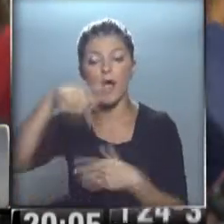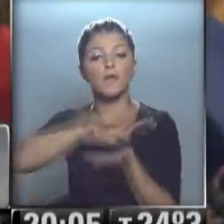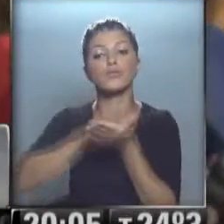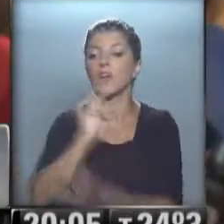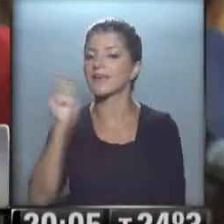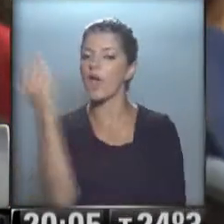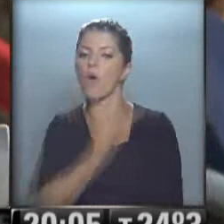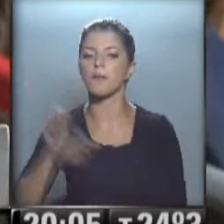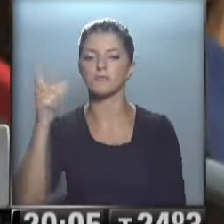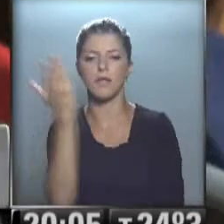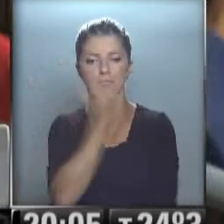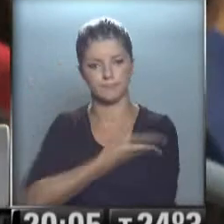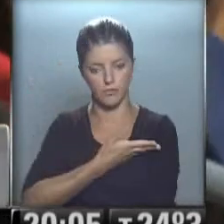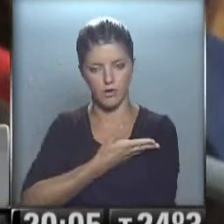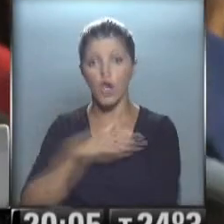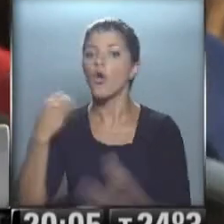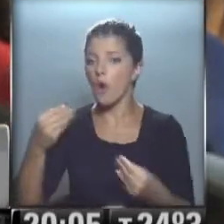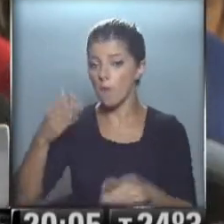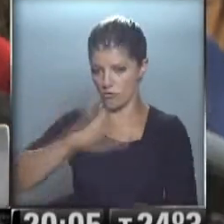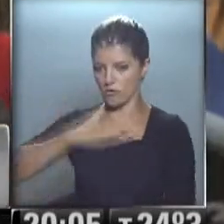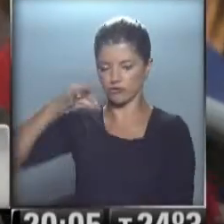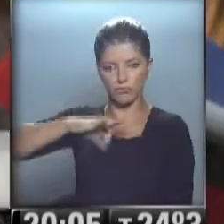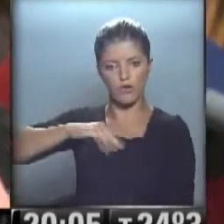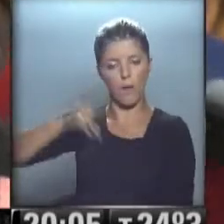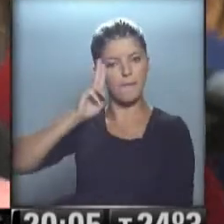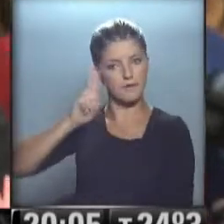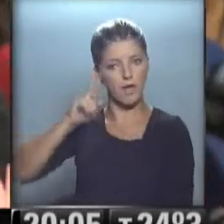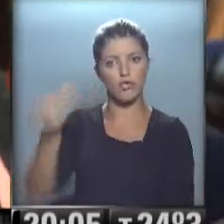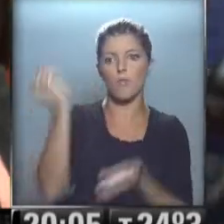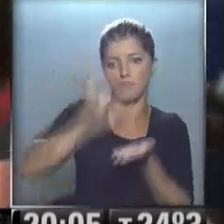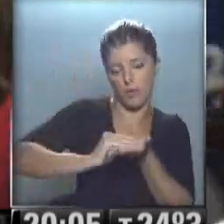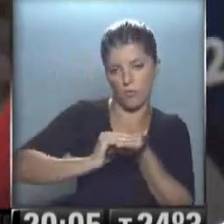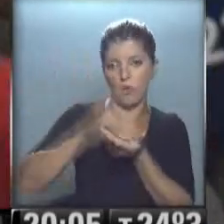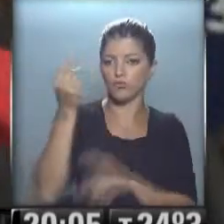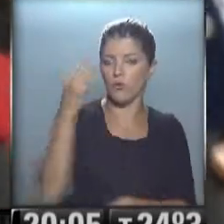provincial. ¿Cómo? Reconociendo nuestro salario e invirtiendo más en la educación pública bonaerense.